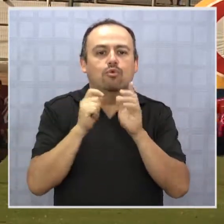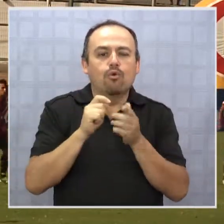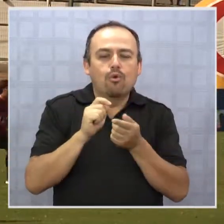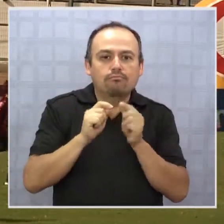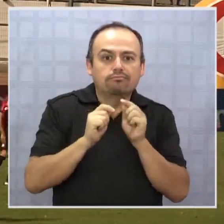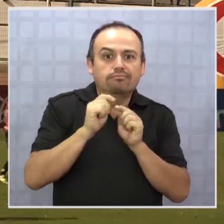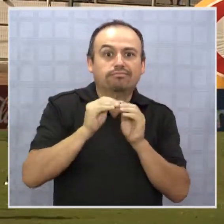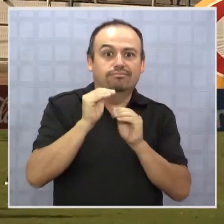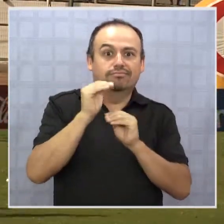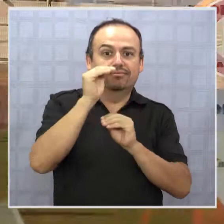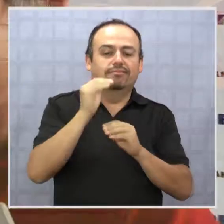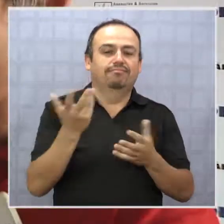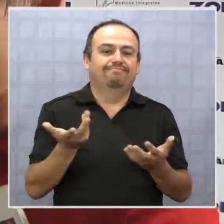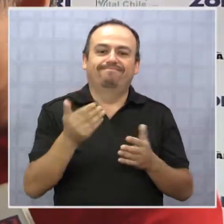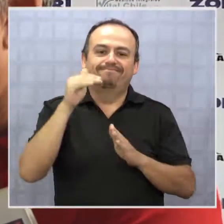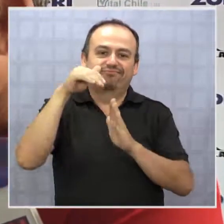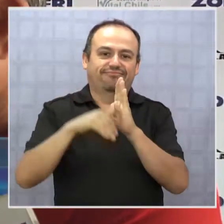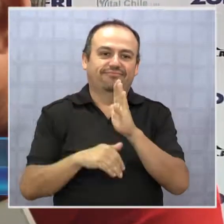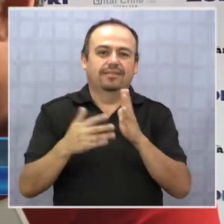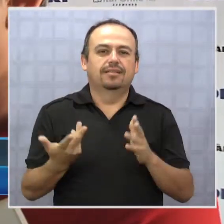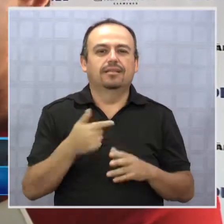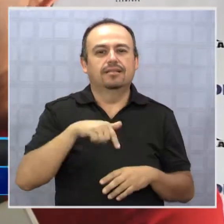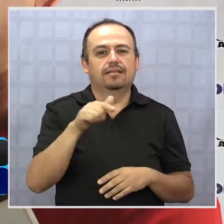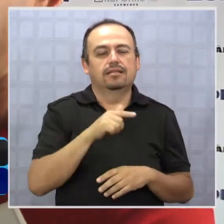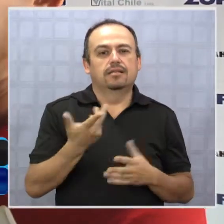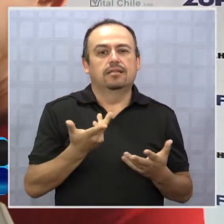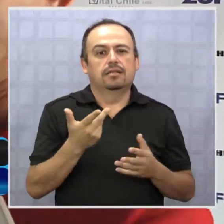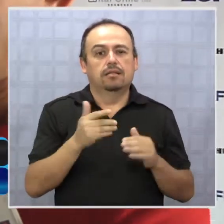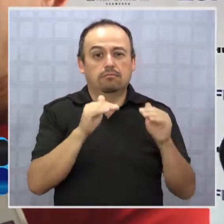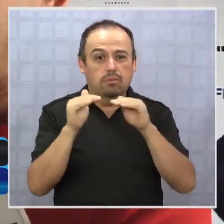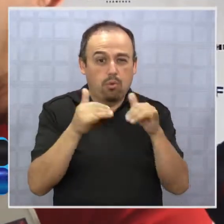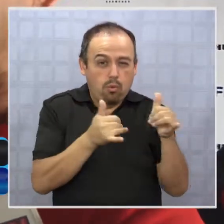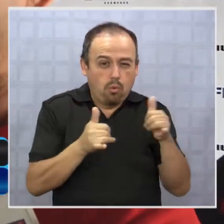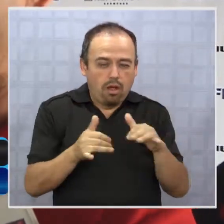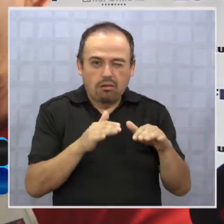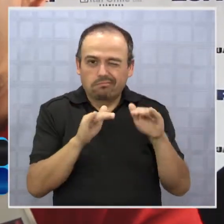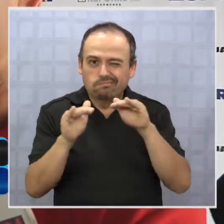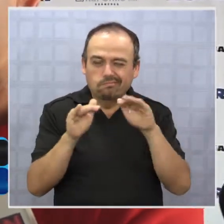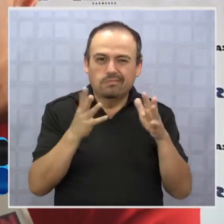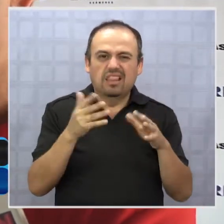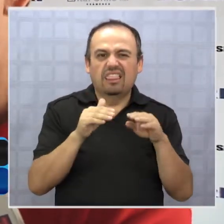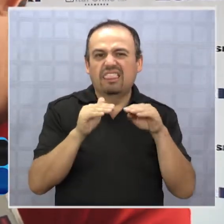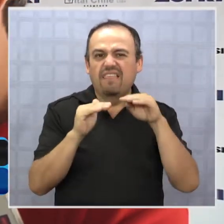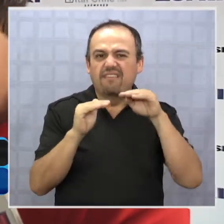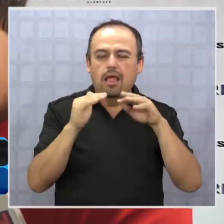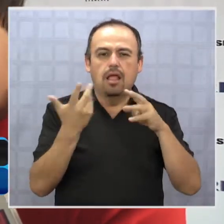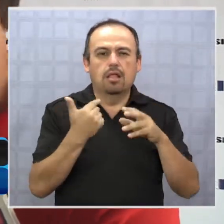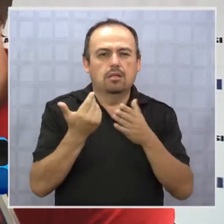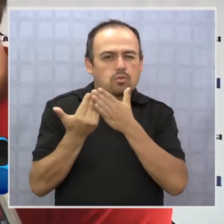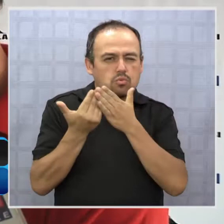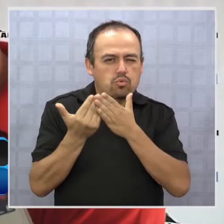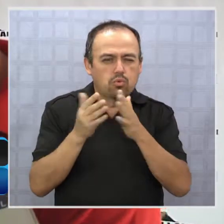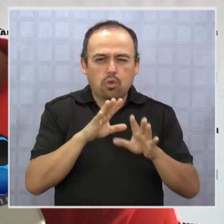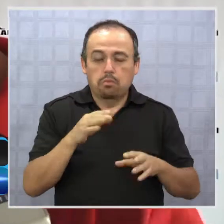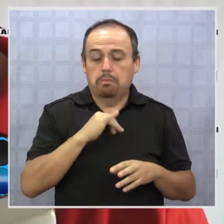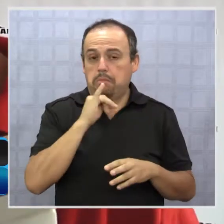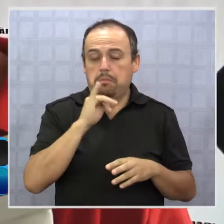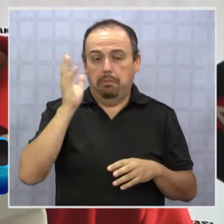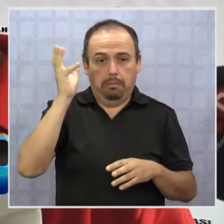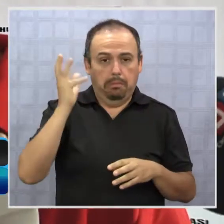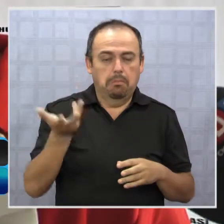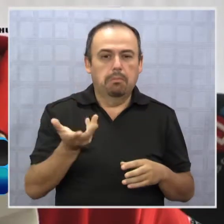avanzada. Sí, coincidente, creo que fue un primer tiempo bastante parejo, donde bueno, creo que, no sé si hubo estudio, pero sí por